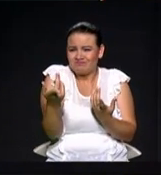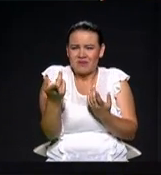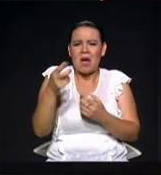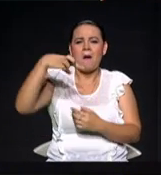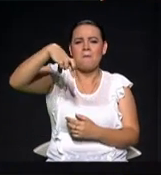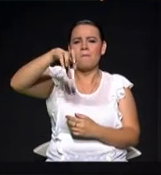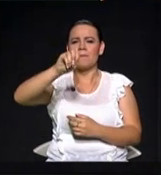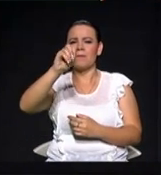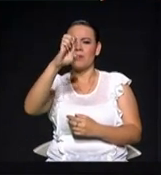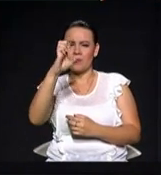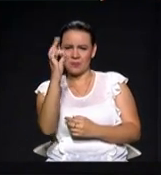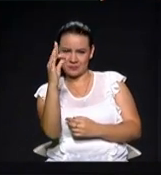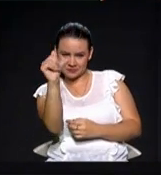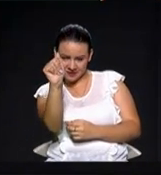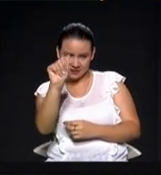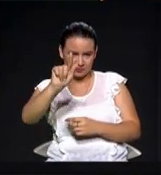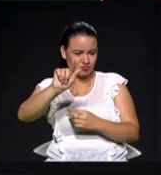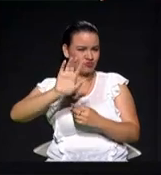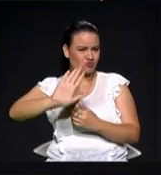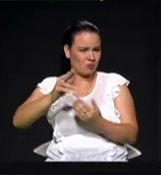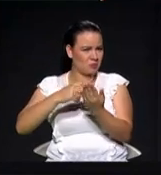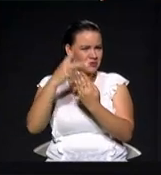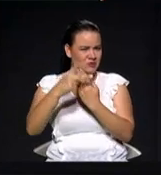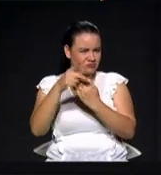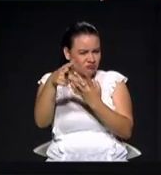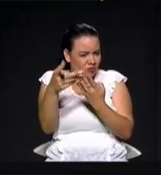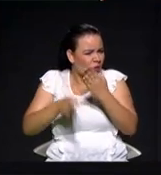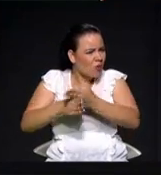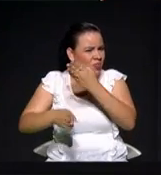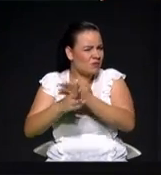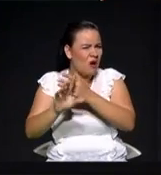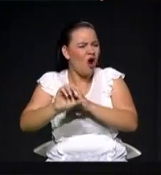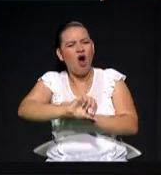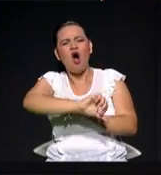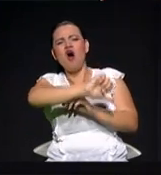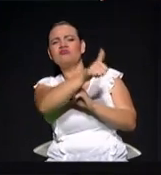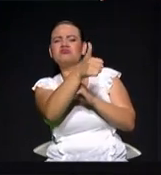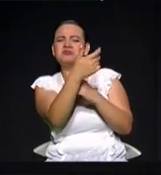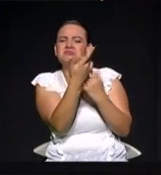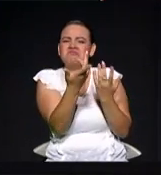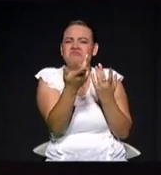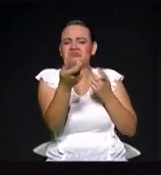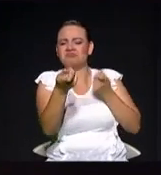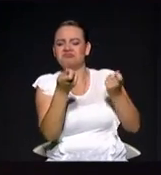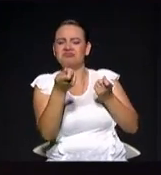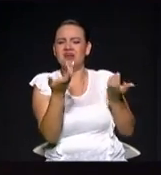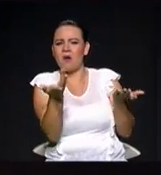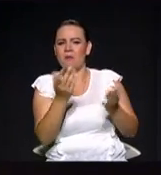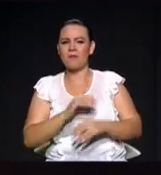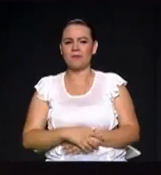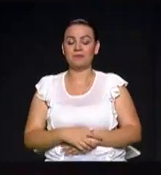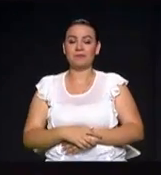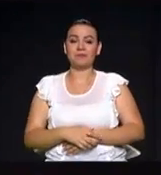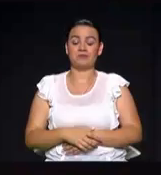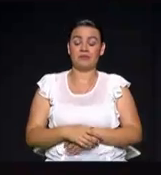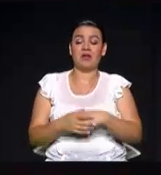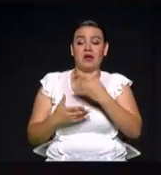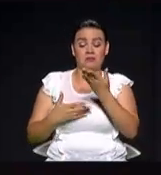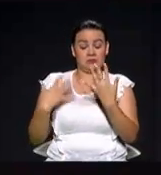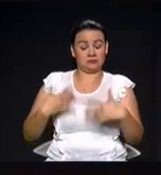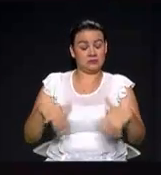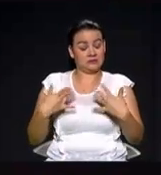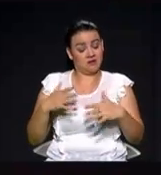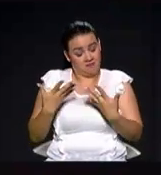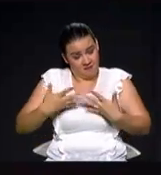gestionar estos episodios de contaminación o cree que se deberían implementar otras medidas no sólo hay que continuarlo sino que además